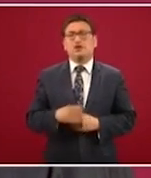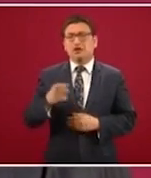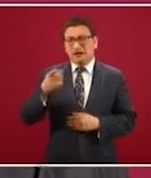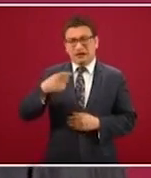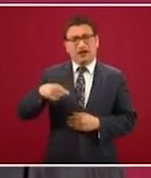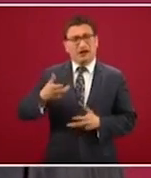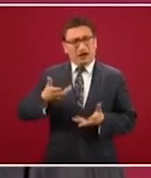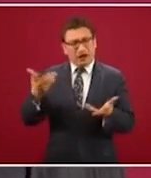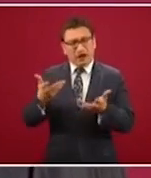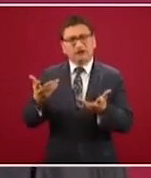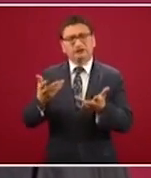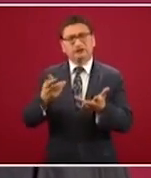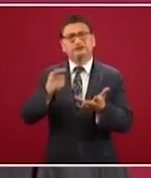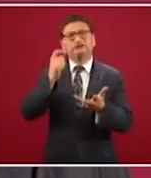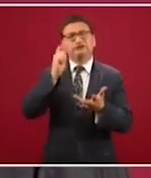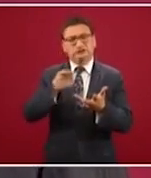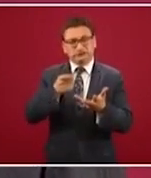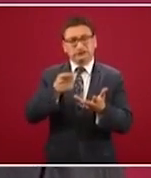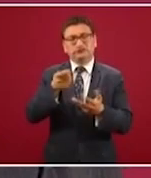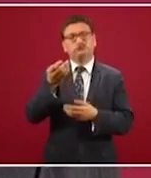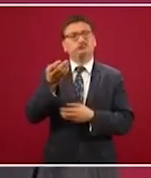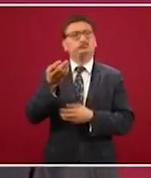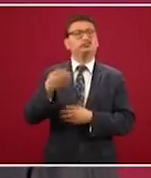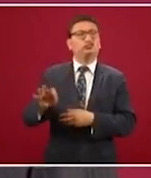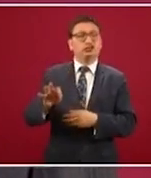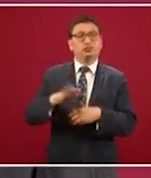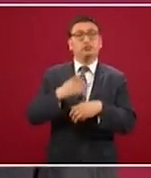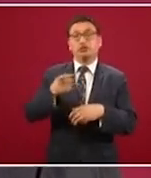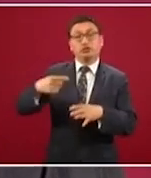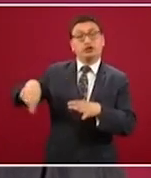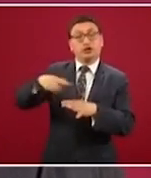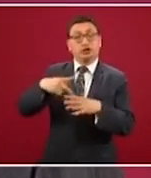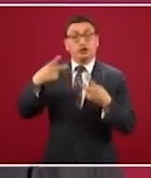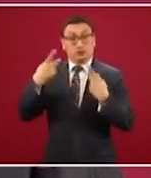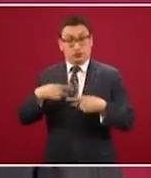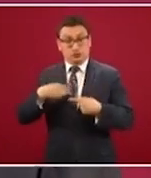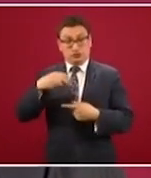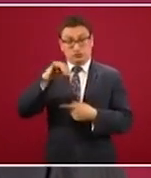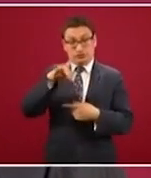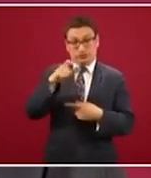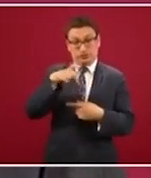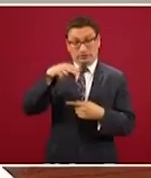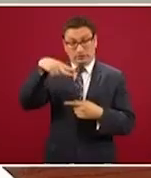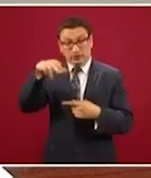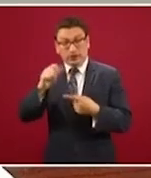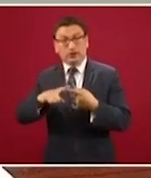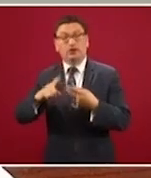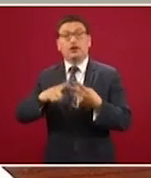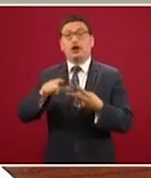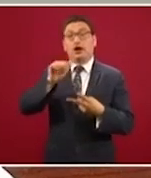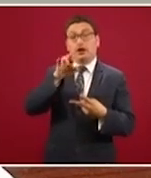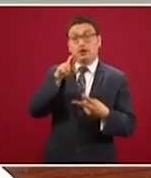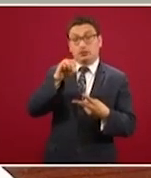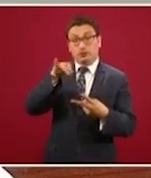traición a los trabajadores de Mexicana y a los trabajadores de